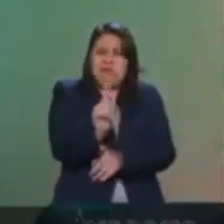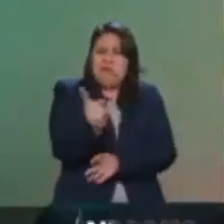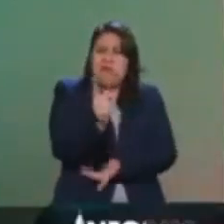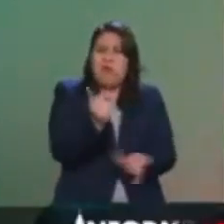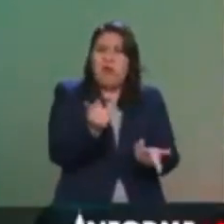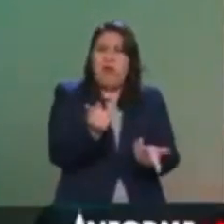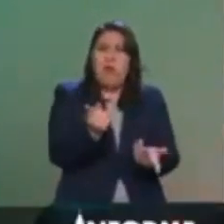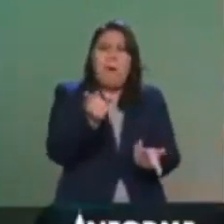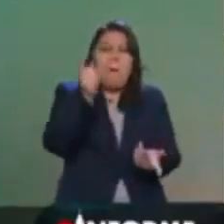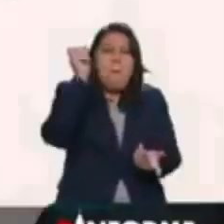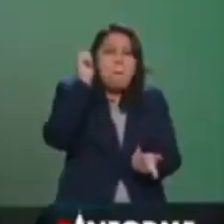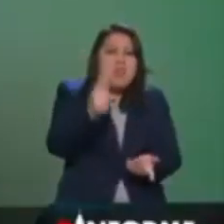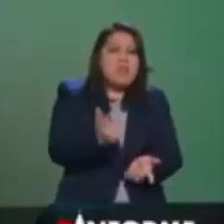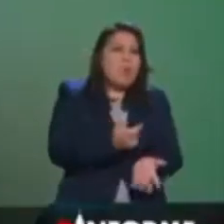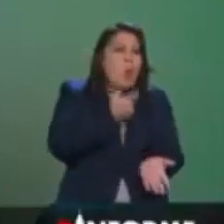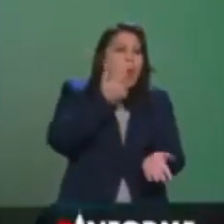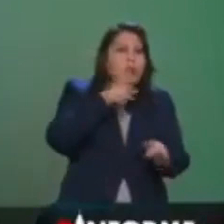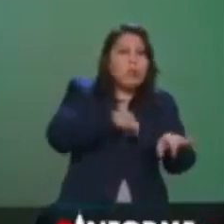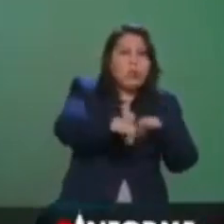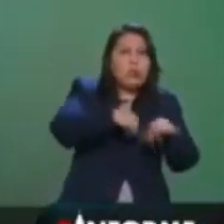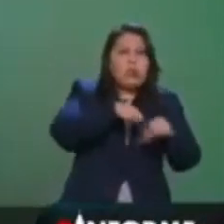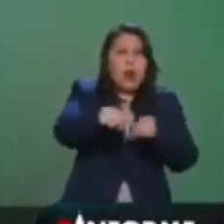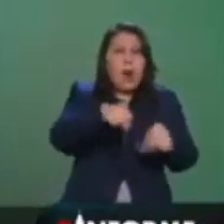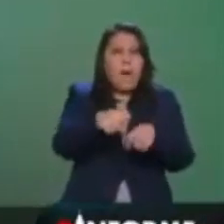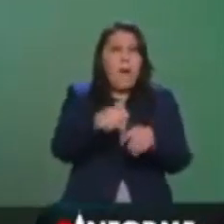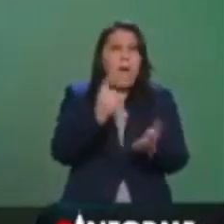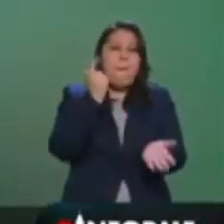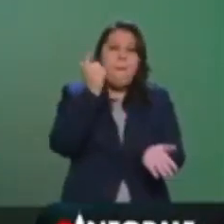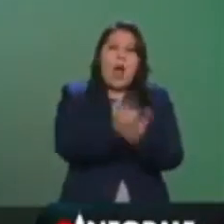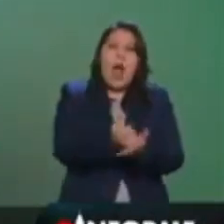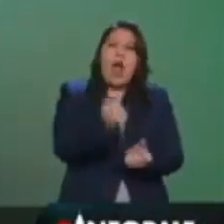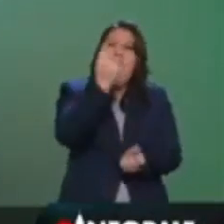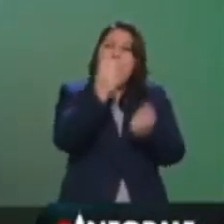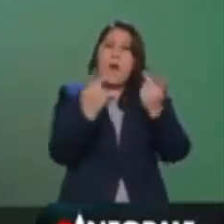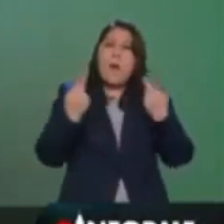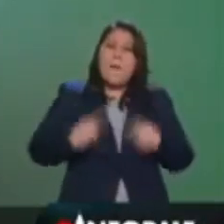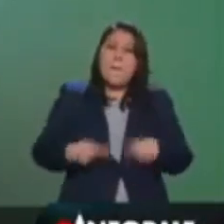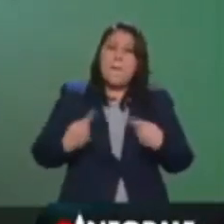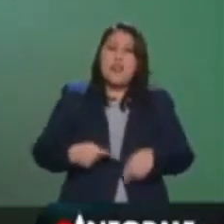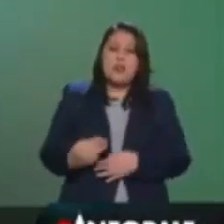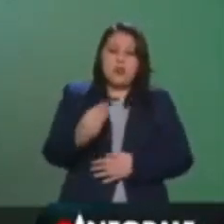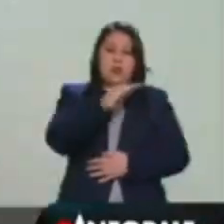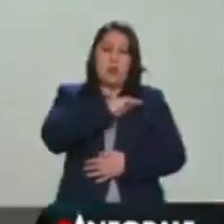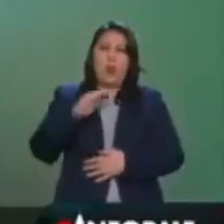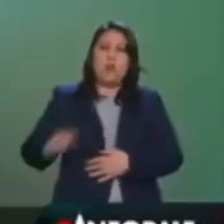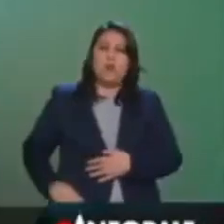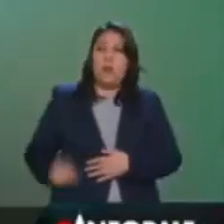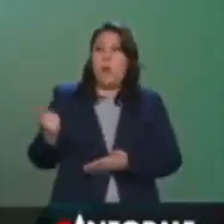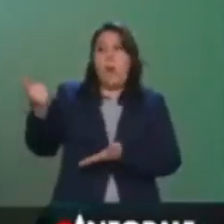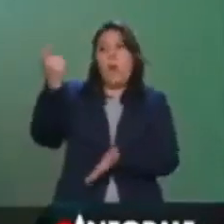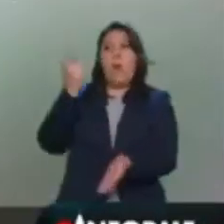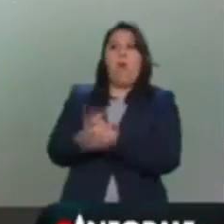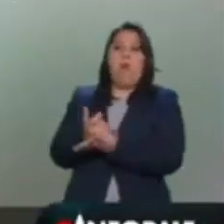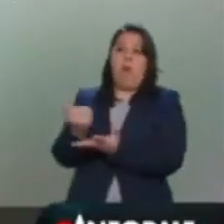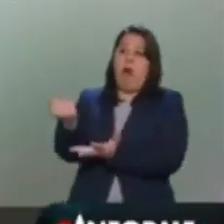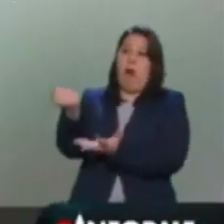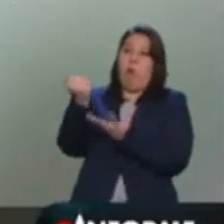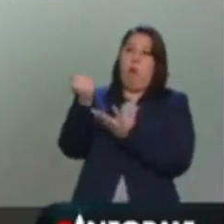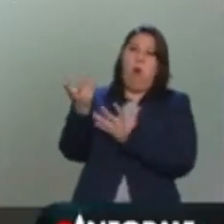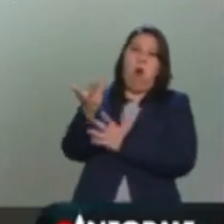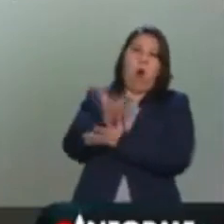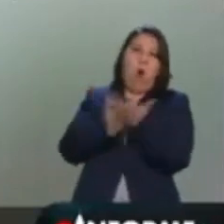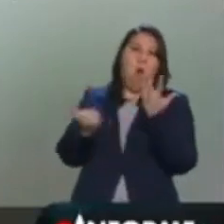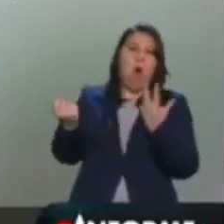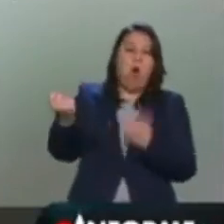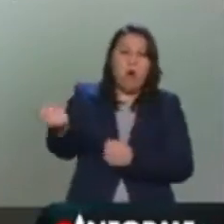los sueldos, no solo de presidentes municipales, regidores y